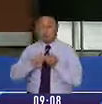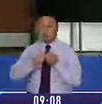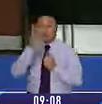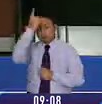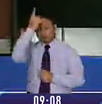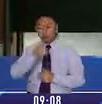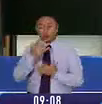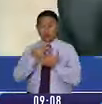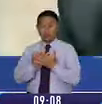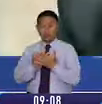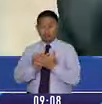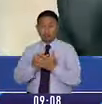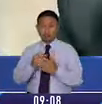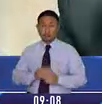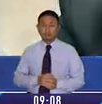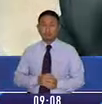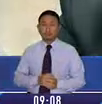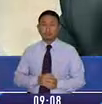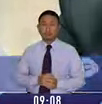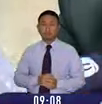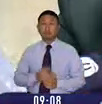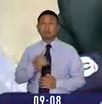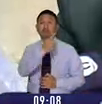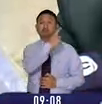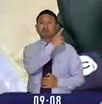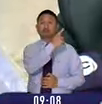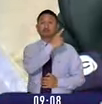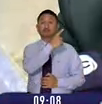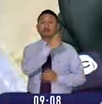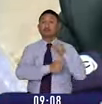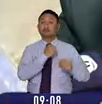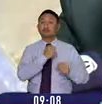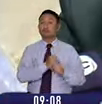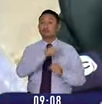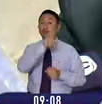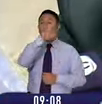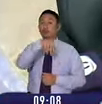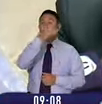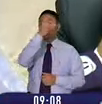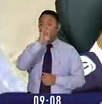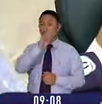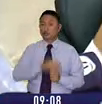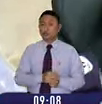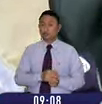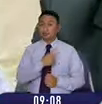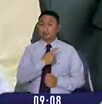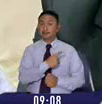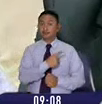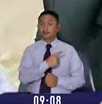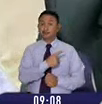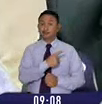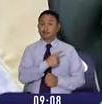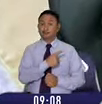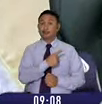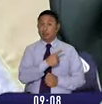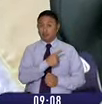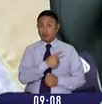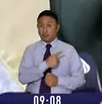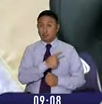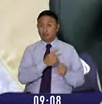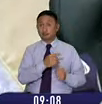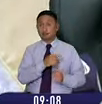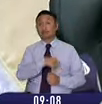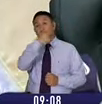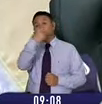de protección. La acción de habeas corpus, al año 2018 habían 905 causas, al